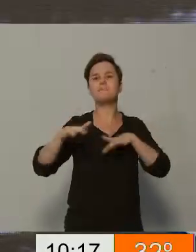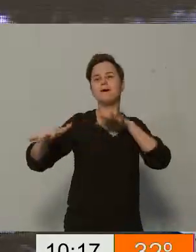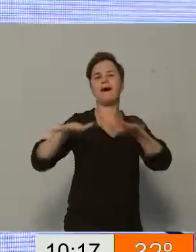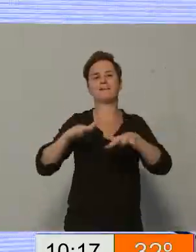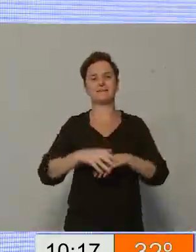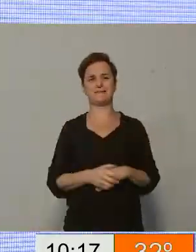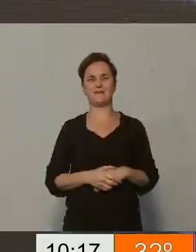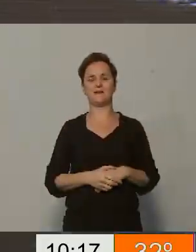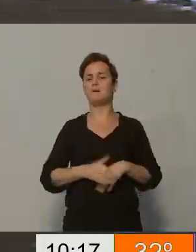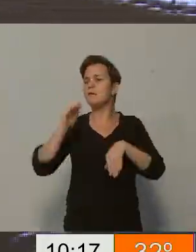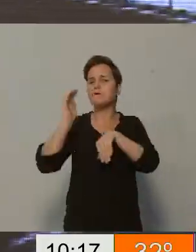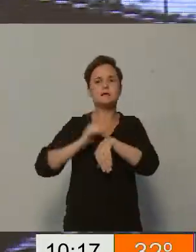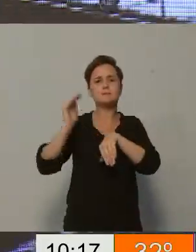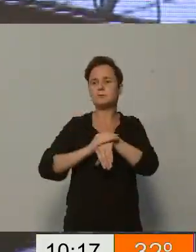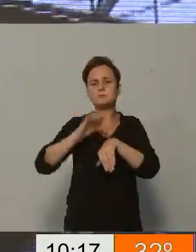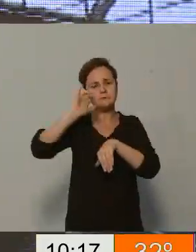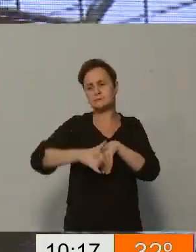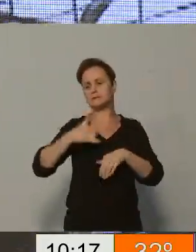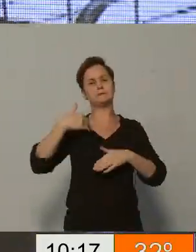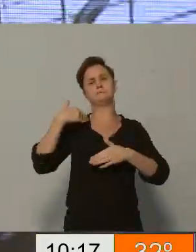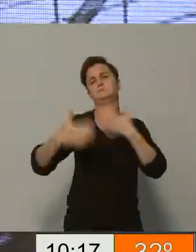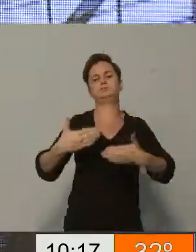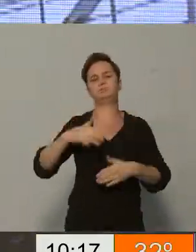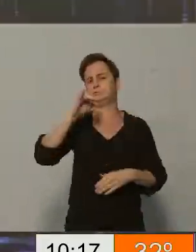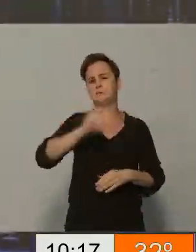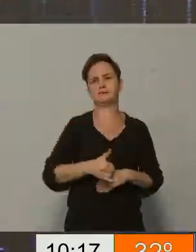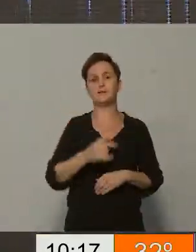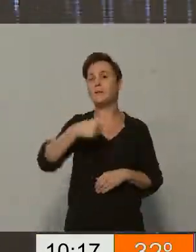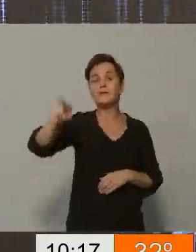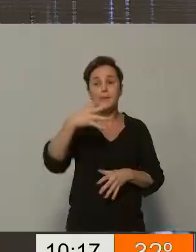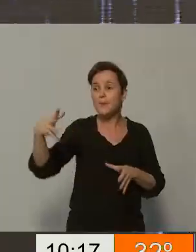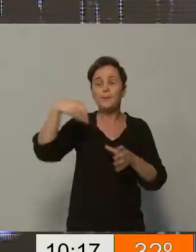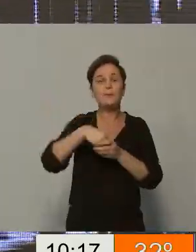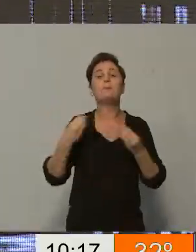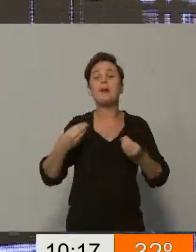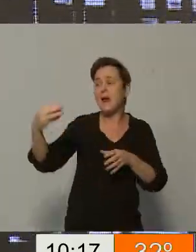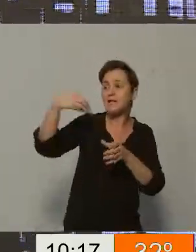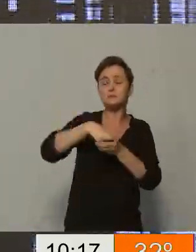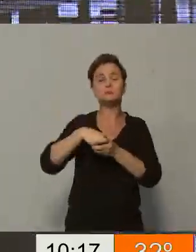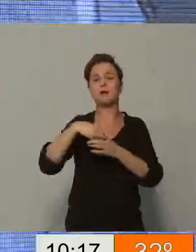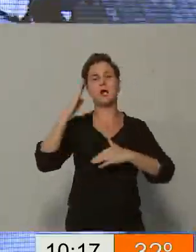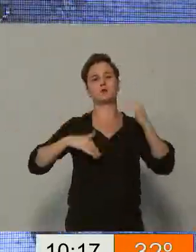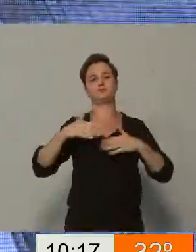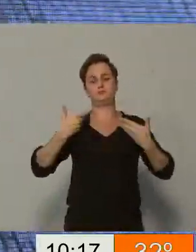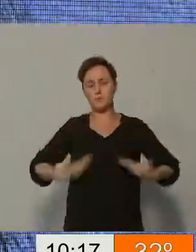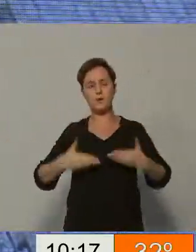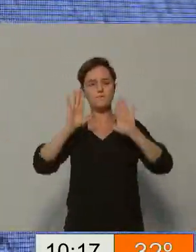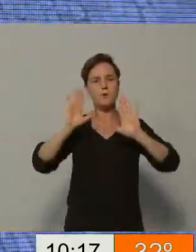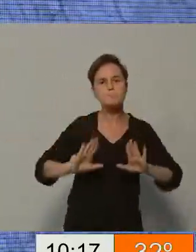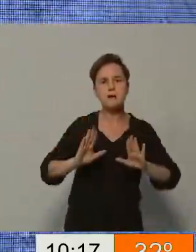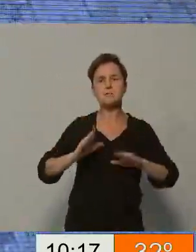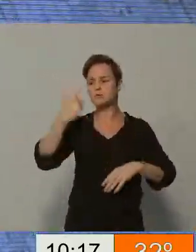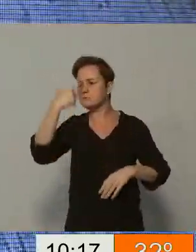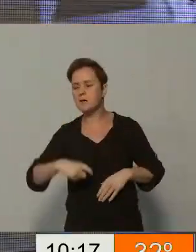hacer responsable de que las cosas pasen. Entonces, tienen que venir a construir ese profesional que quieren ser, esa persona,